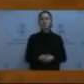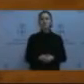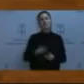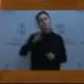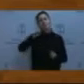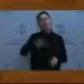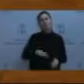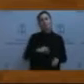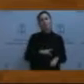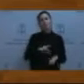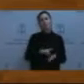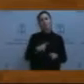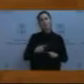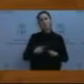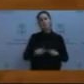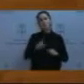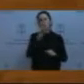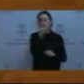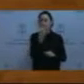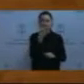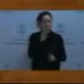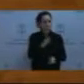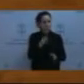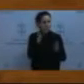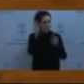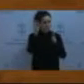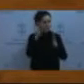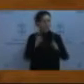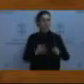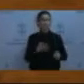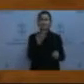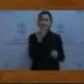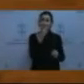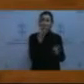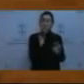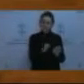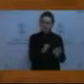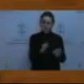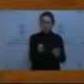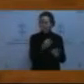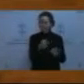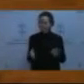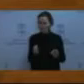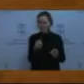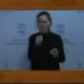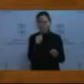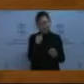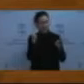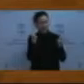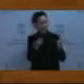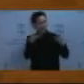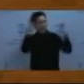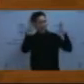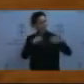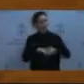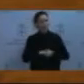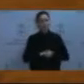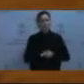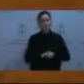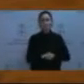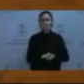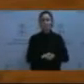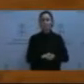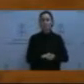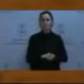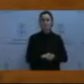cuando se hacen las cosas bien. Cuando merecen la pena, lo reconocemos sin complejos. Prueba de ello